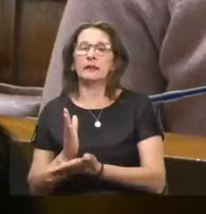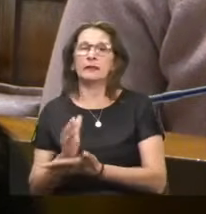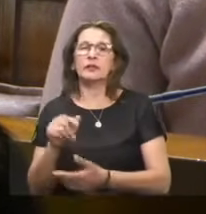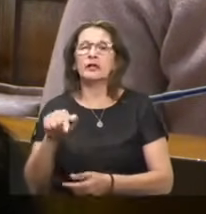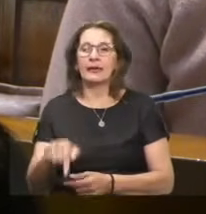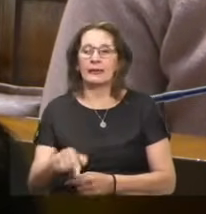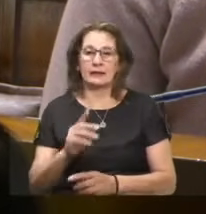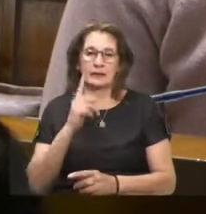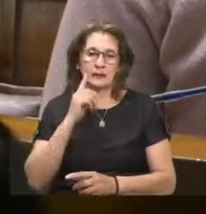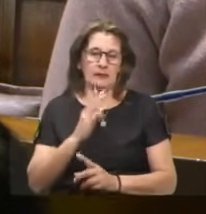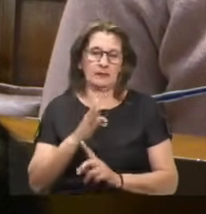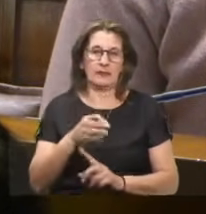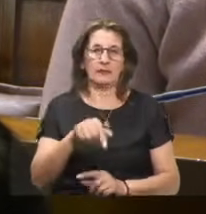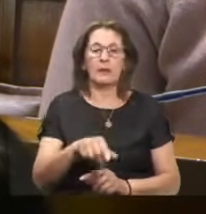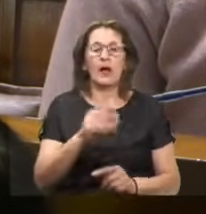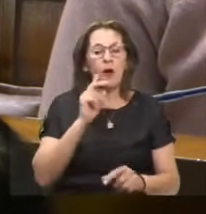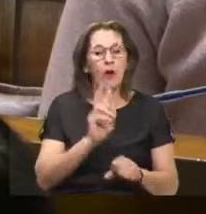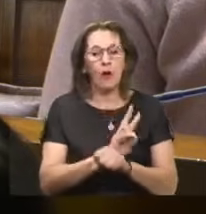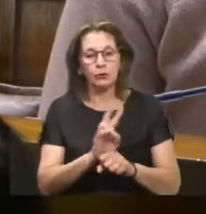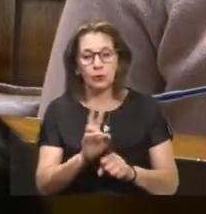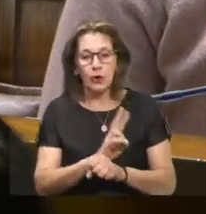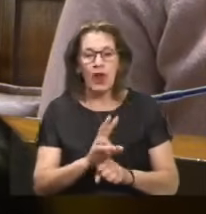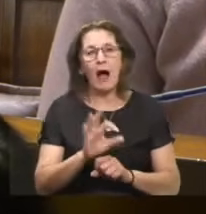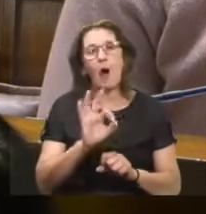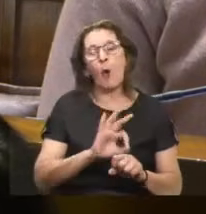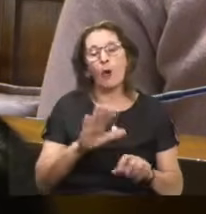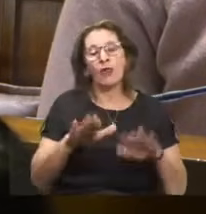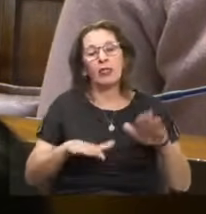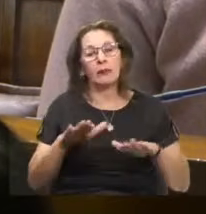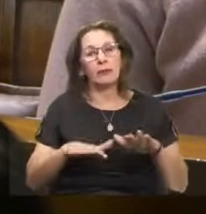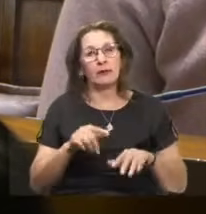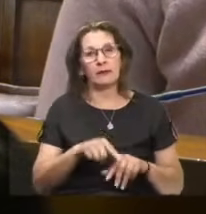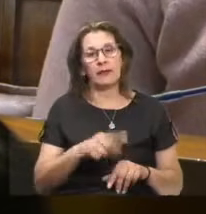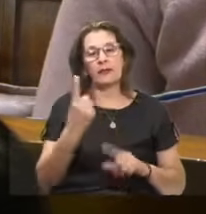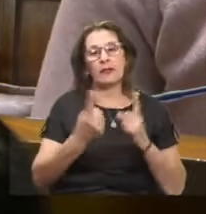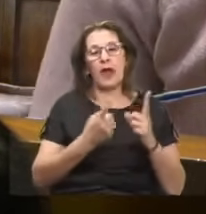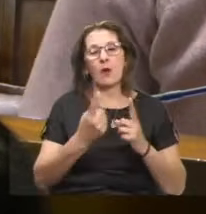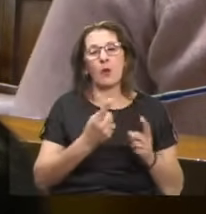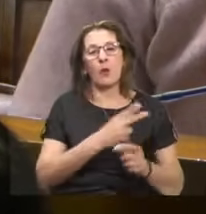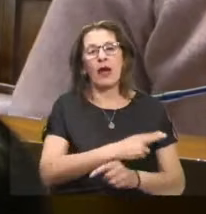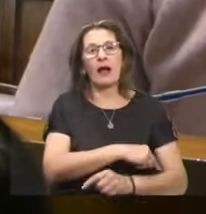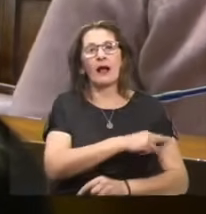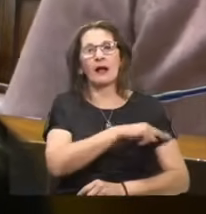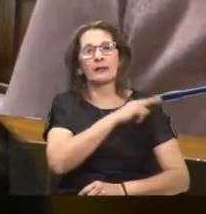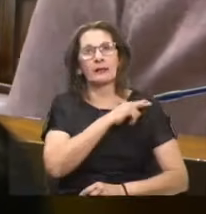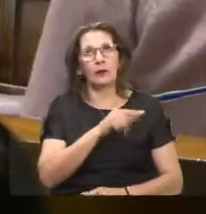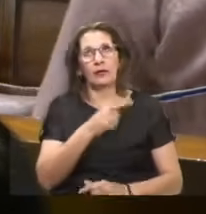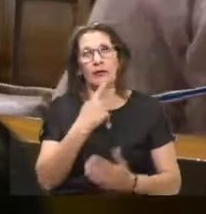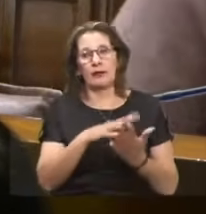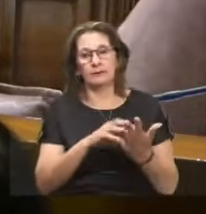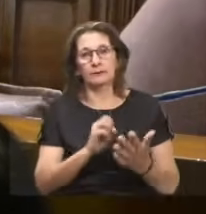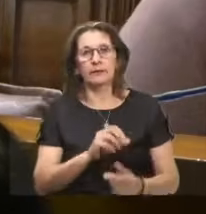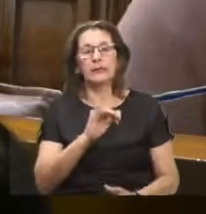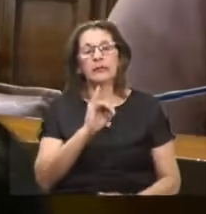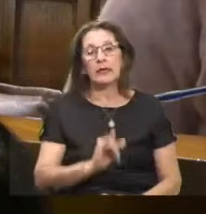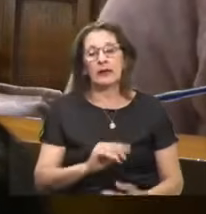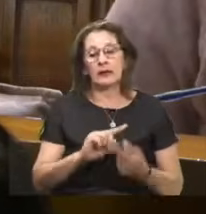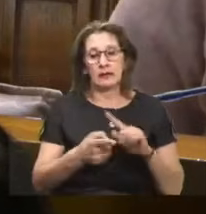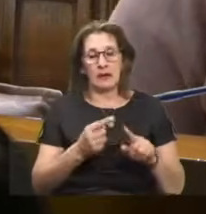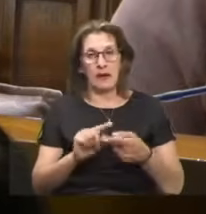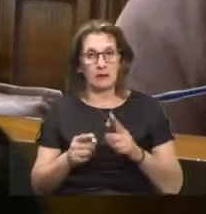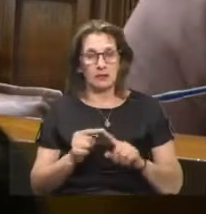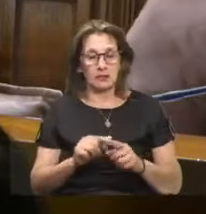participa, controla o depende, o a una categoría genérica que los comprende. Y en relación a los